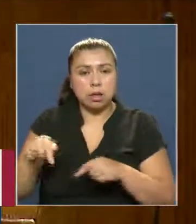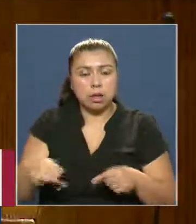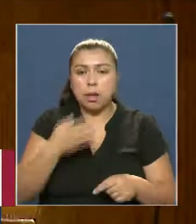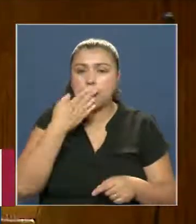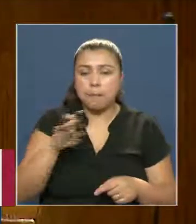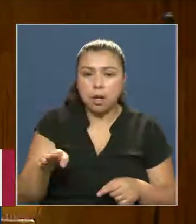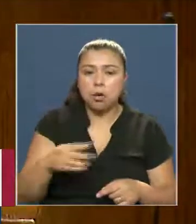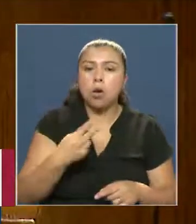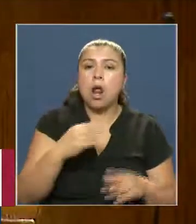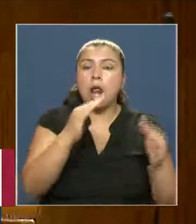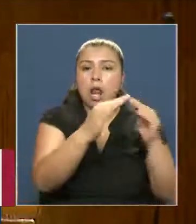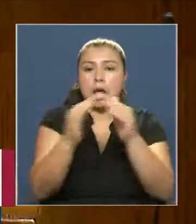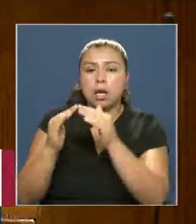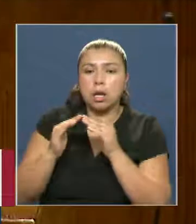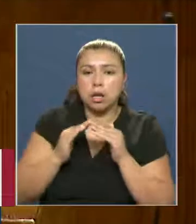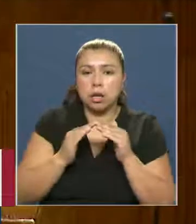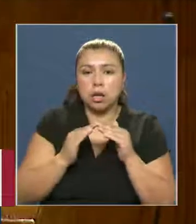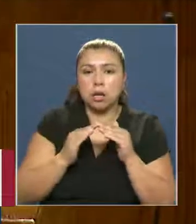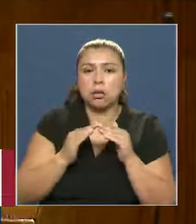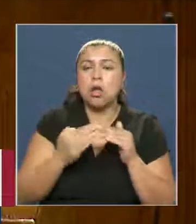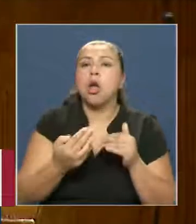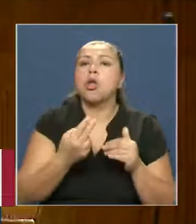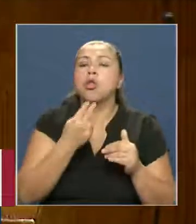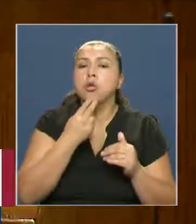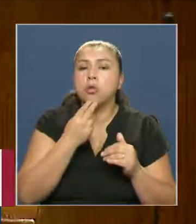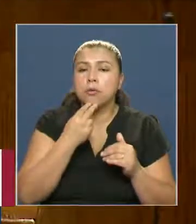mejorar la vivienda en donde habita.